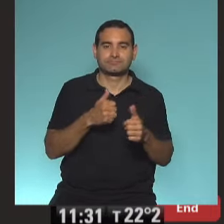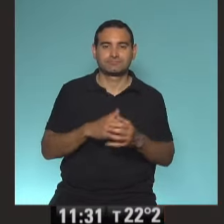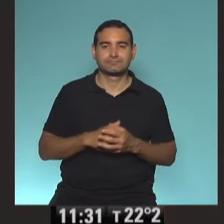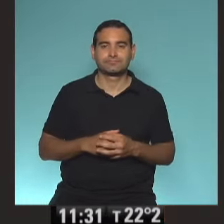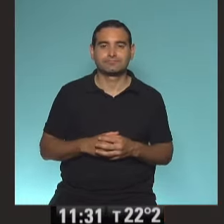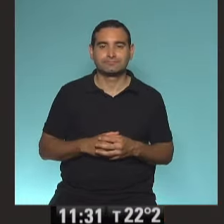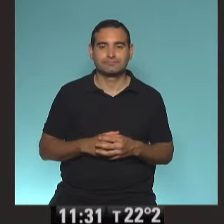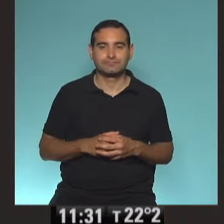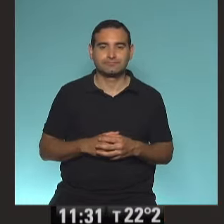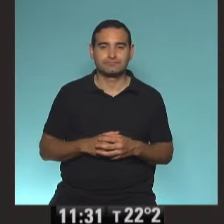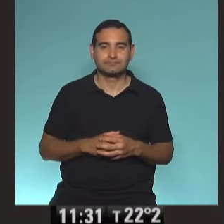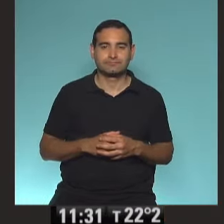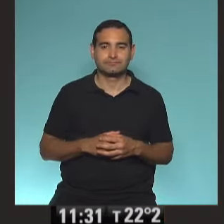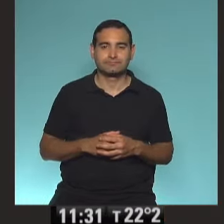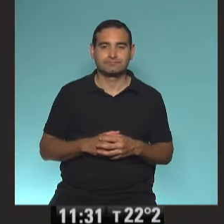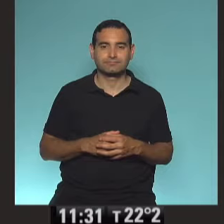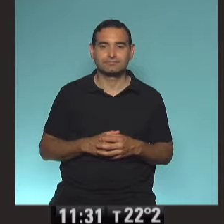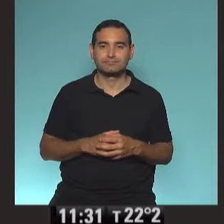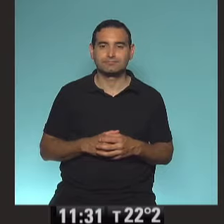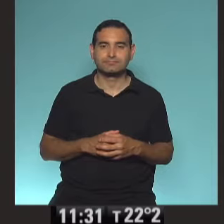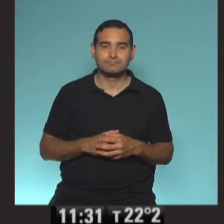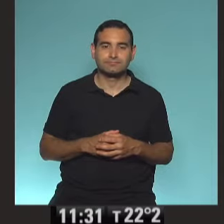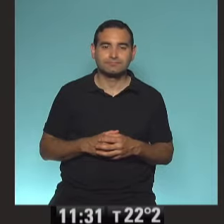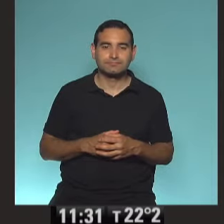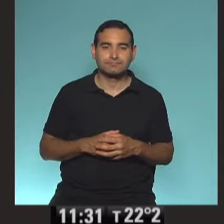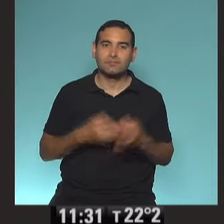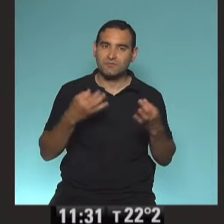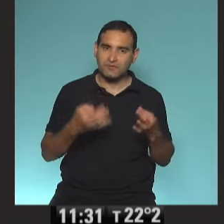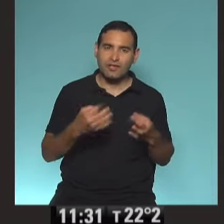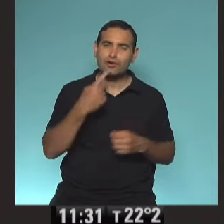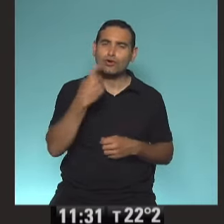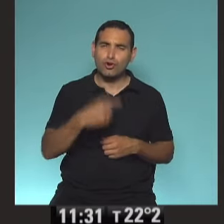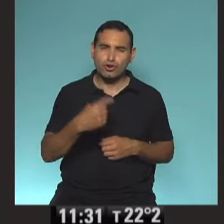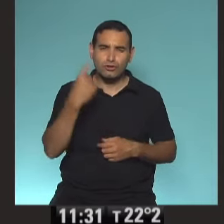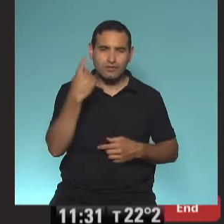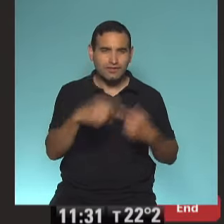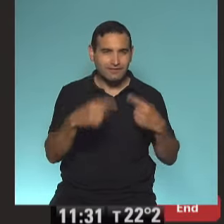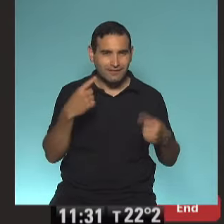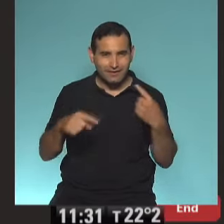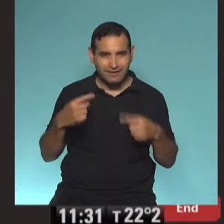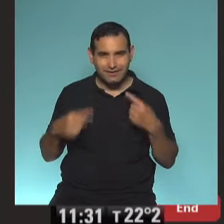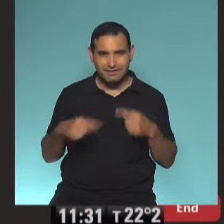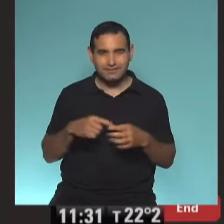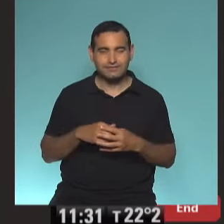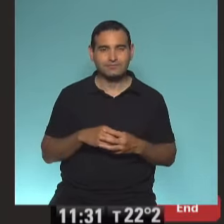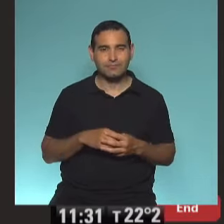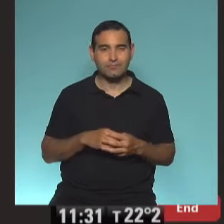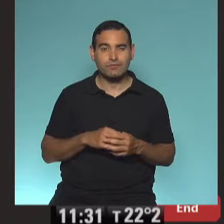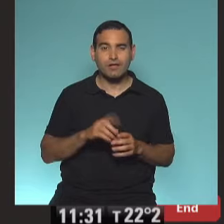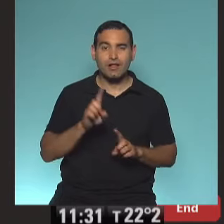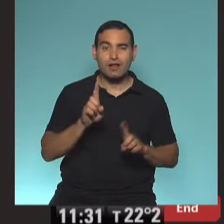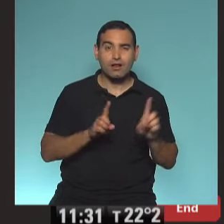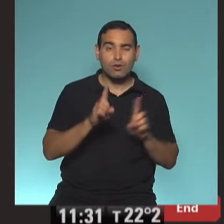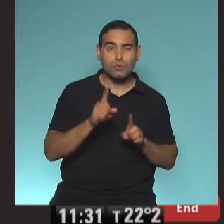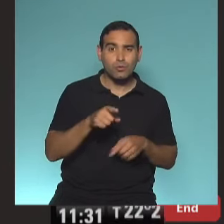chicos. Están con mucho detalle esos dibujos, de diferentes colores. Ahí podemos ver, sí, que algunos hicieron esta